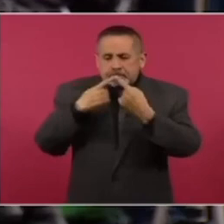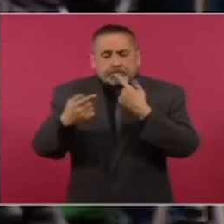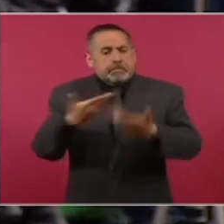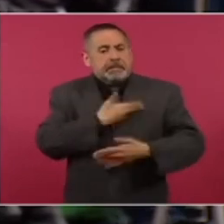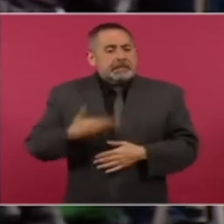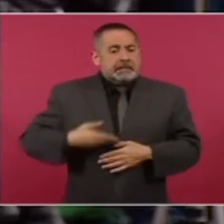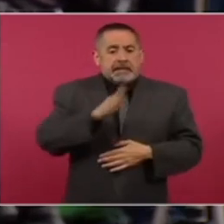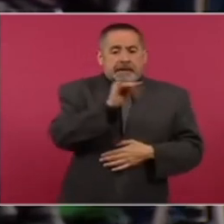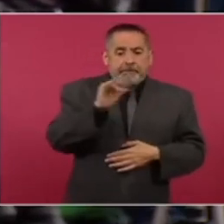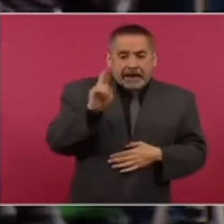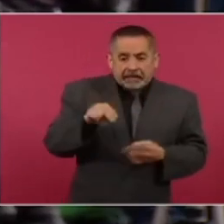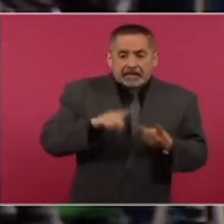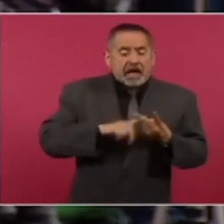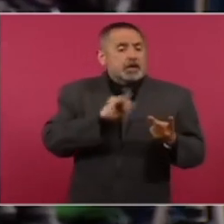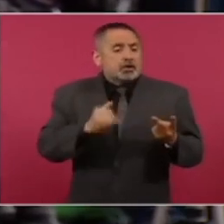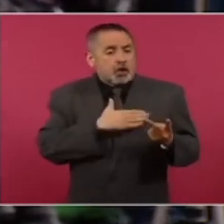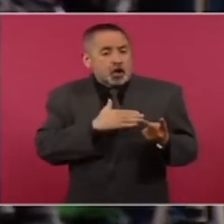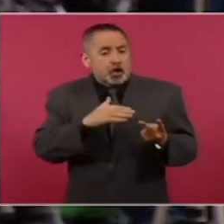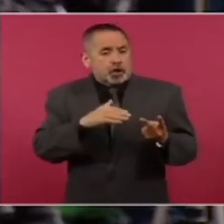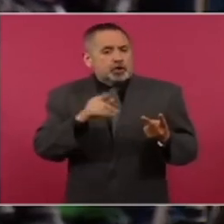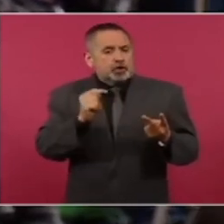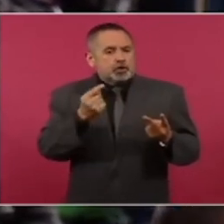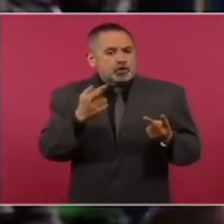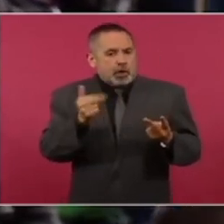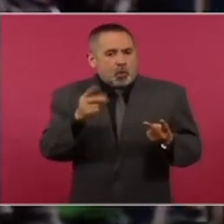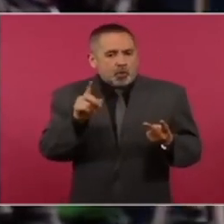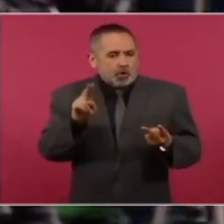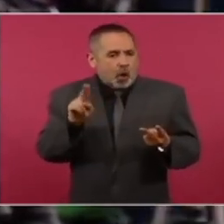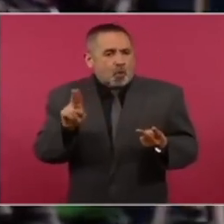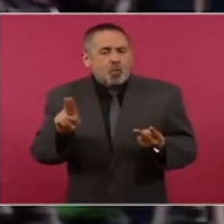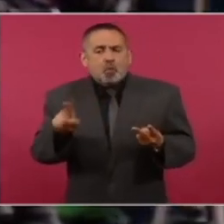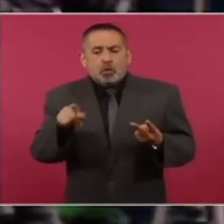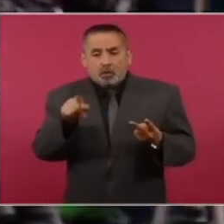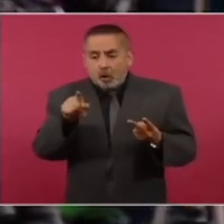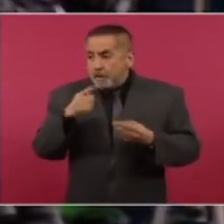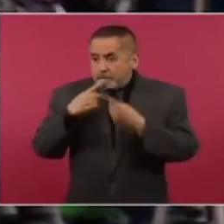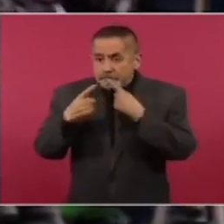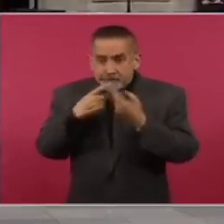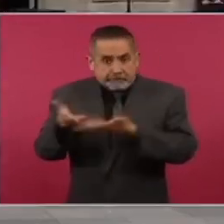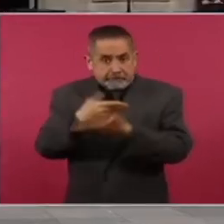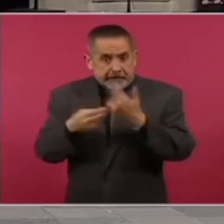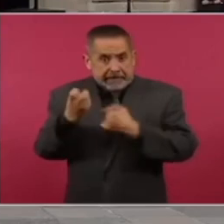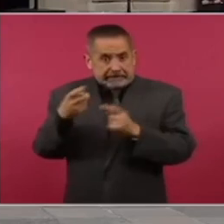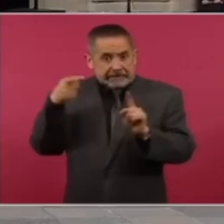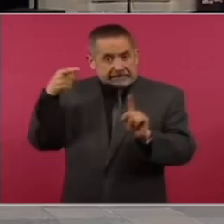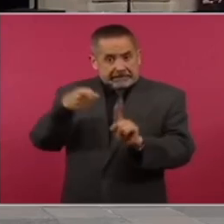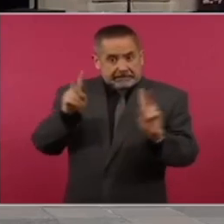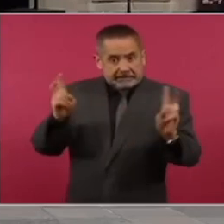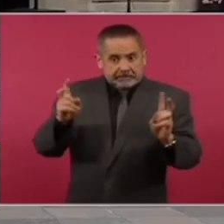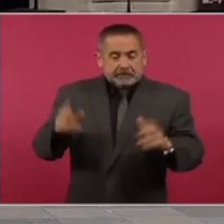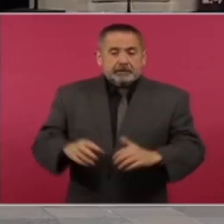Biden, el primer ministro Trudeau plantearon este tema en esta mesa. Gracias.